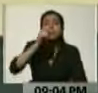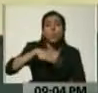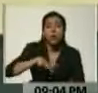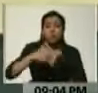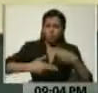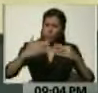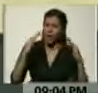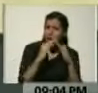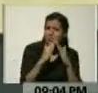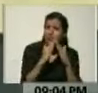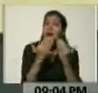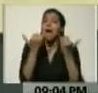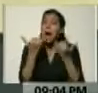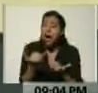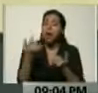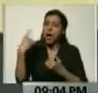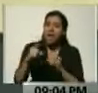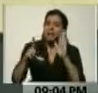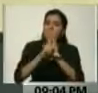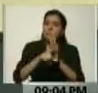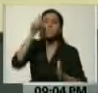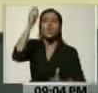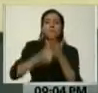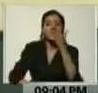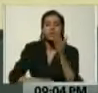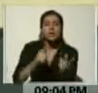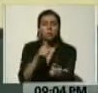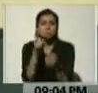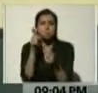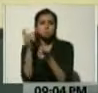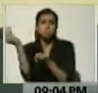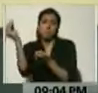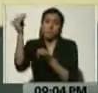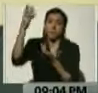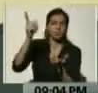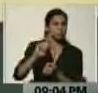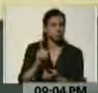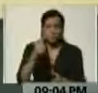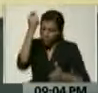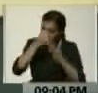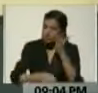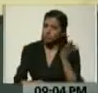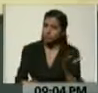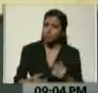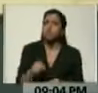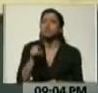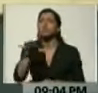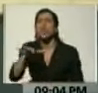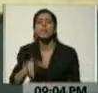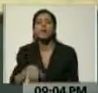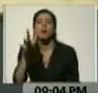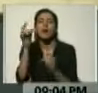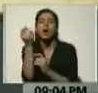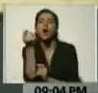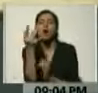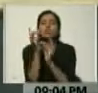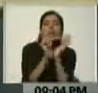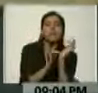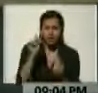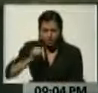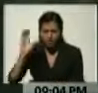las leyes para prohibir las cuotas balón. Ah, ¿tú no te acuerdas? ¿Dónde estabas tú el 11 de abril? Aquí en